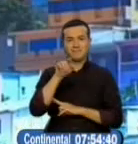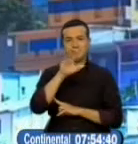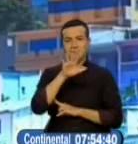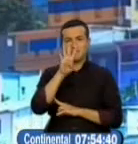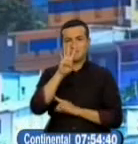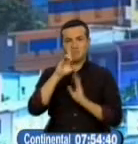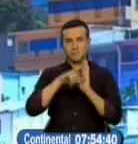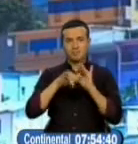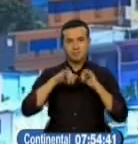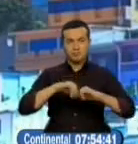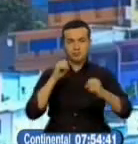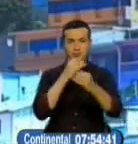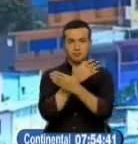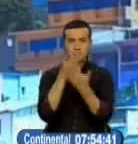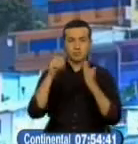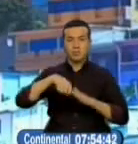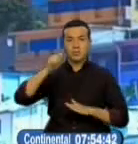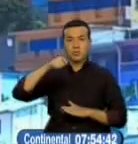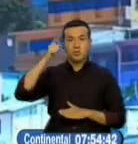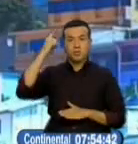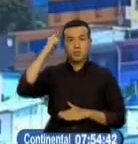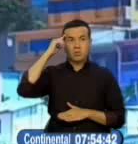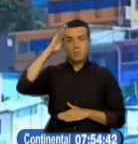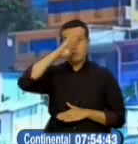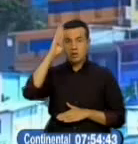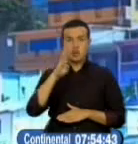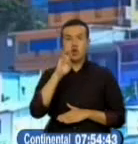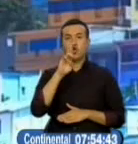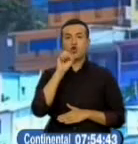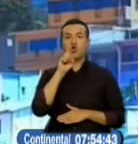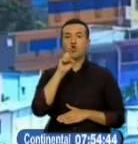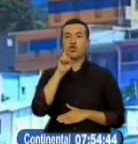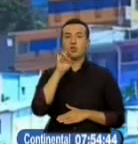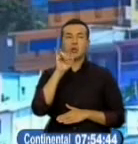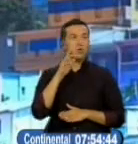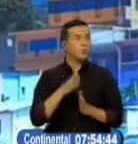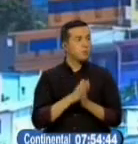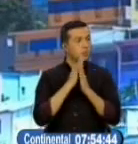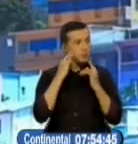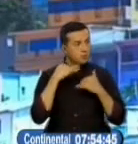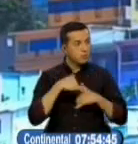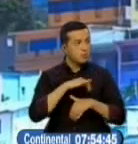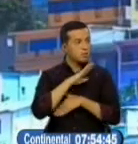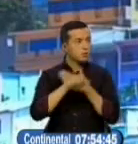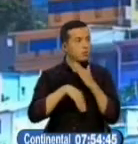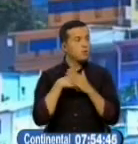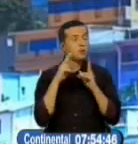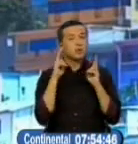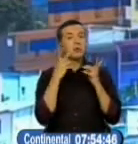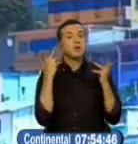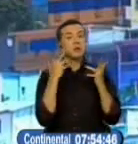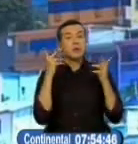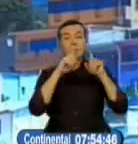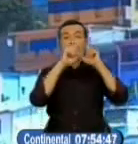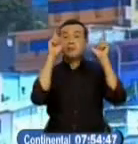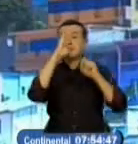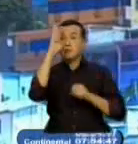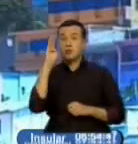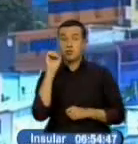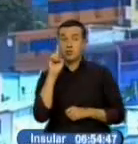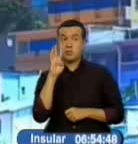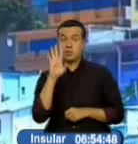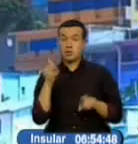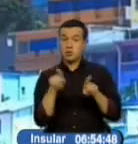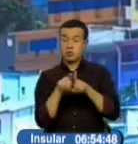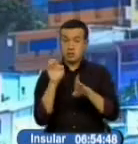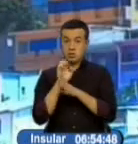7:54 a.m, seguimos informando. El procurador de Brasil, Rodrigo Janot, solicitó mantener el sigilo de todas las pruebas en el caso Odebrecht. Esto incluiría a